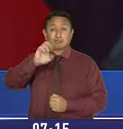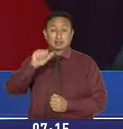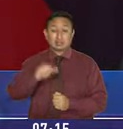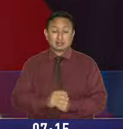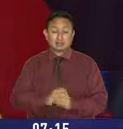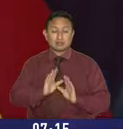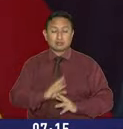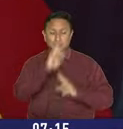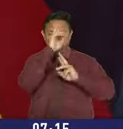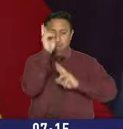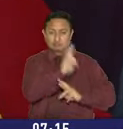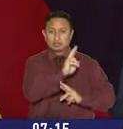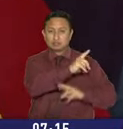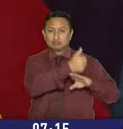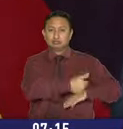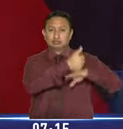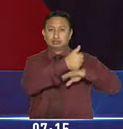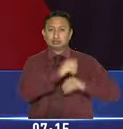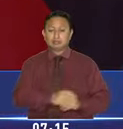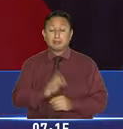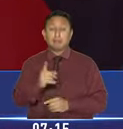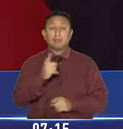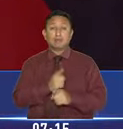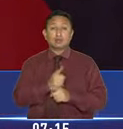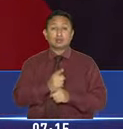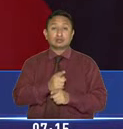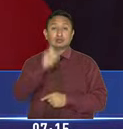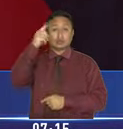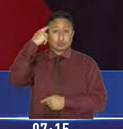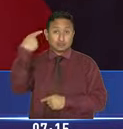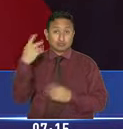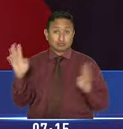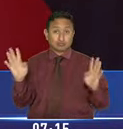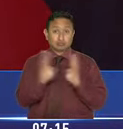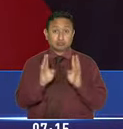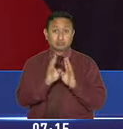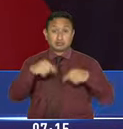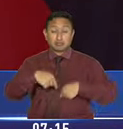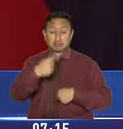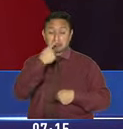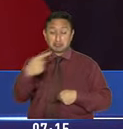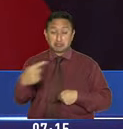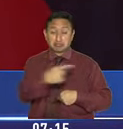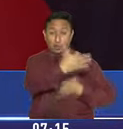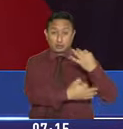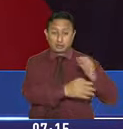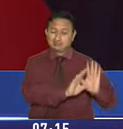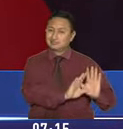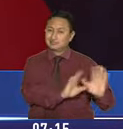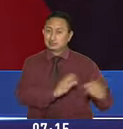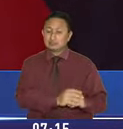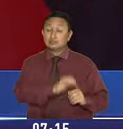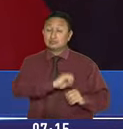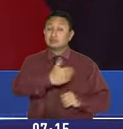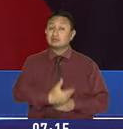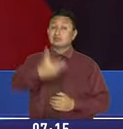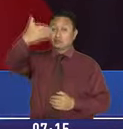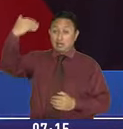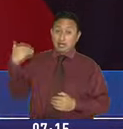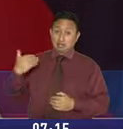eso el gobierno del encuentro no va a meter sus manos en la justicia, como sí lo hicieron quienes nos precedieron. Vamos a